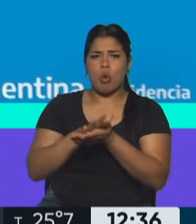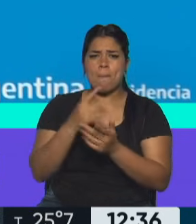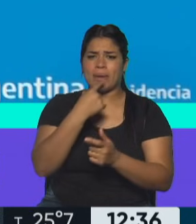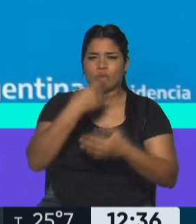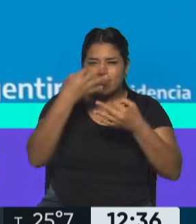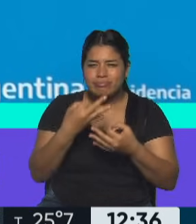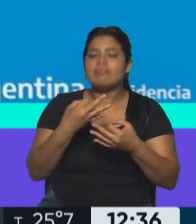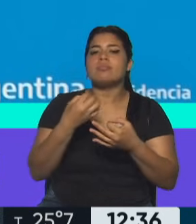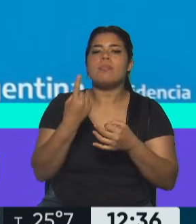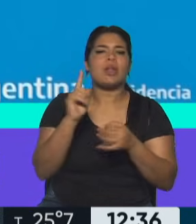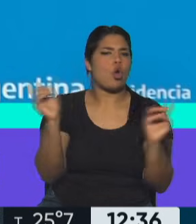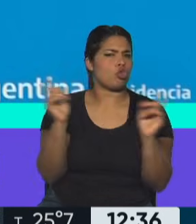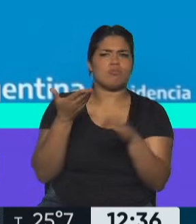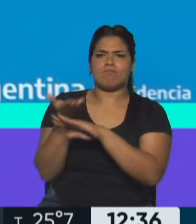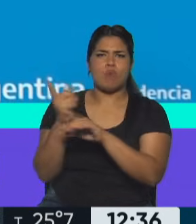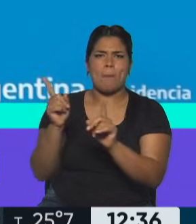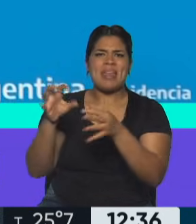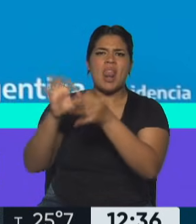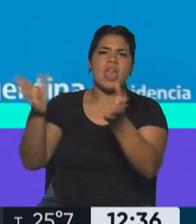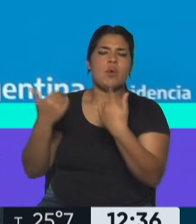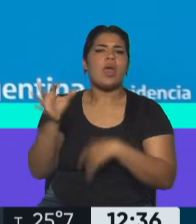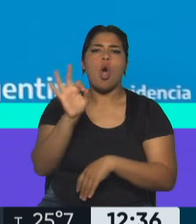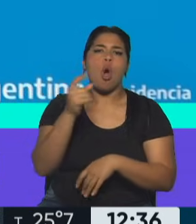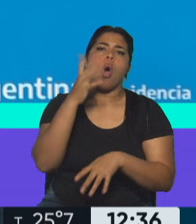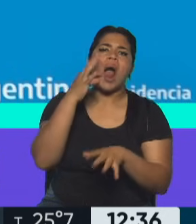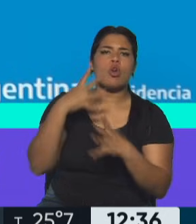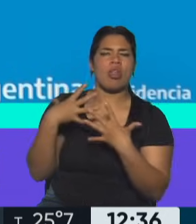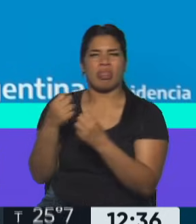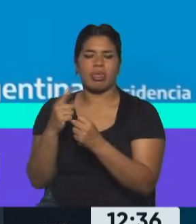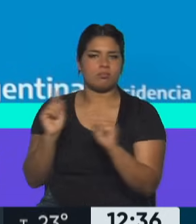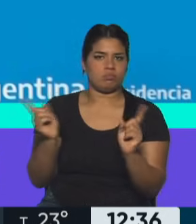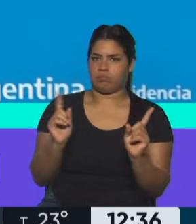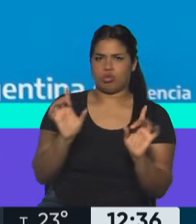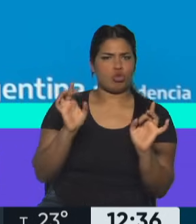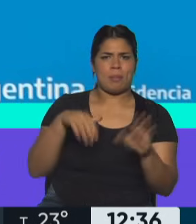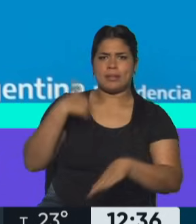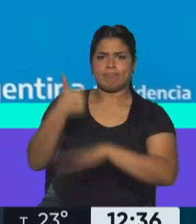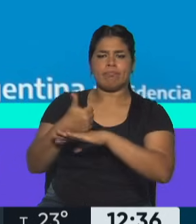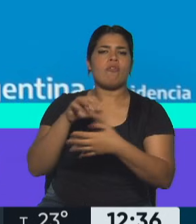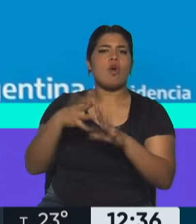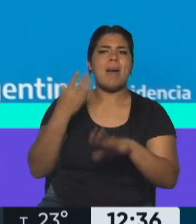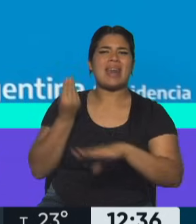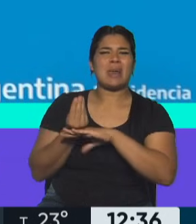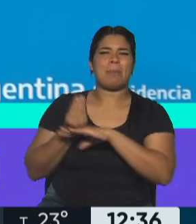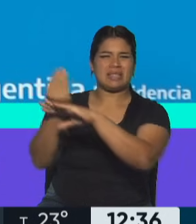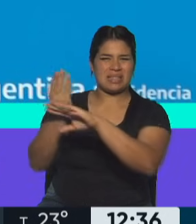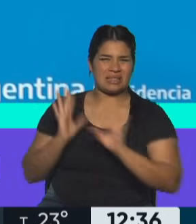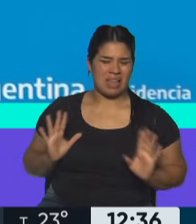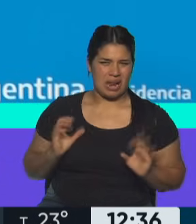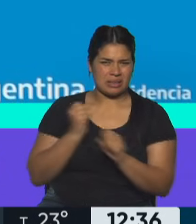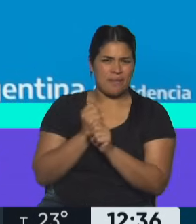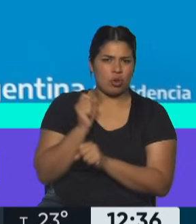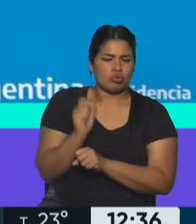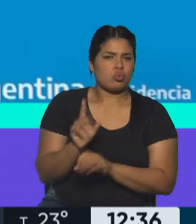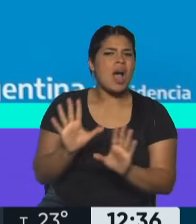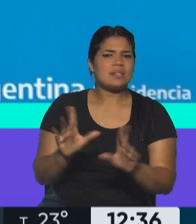parte de, ni pidió la libertad, ni intervino como parte de la defensa, sencillamente fue como actor consular a garantizar el derecho a la defensa, como